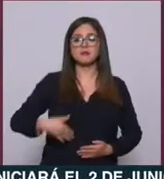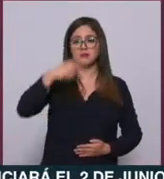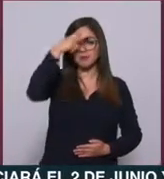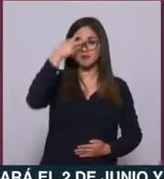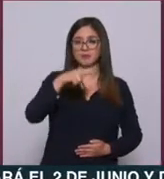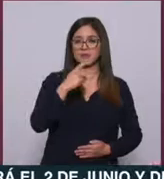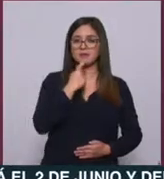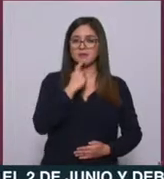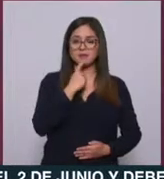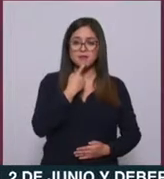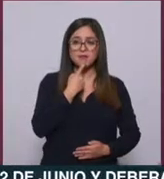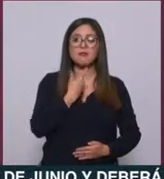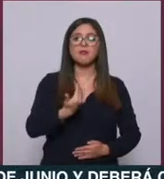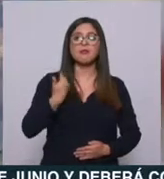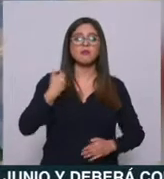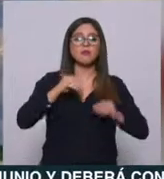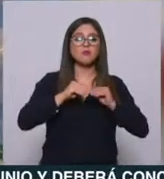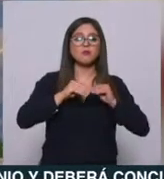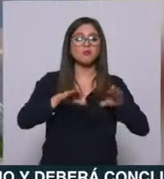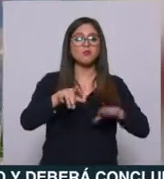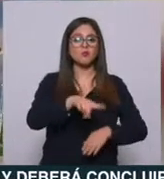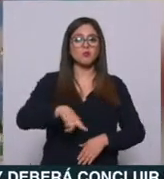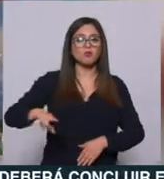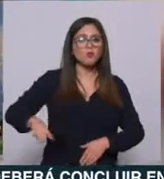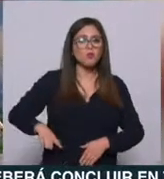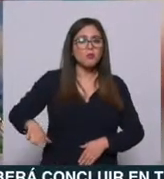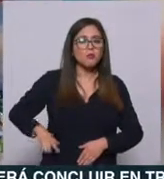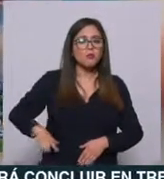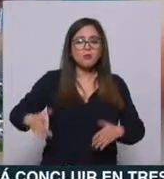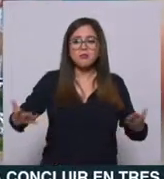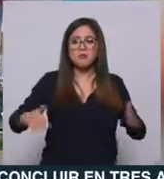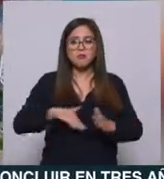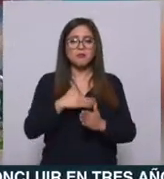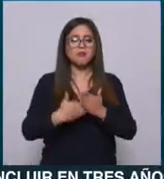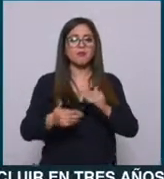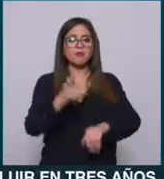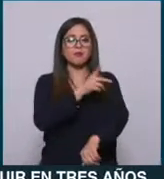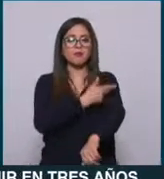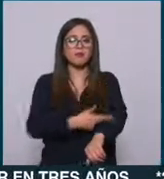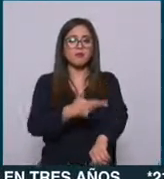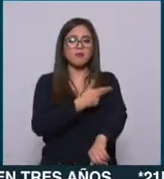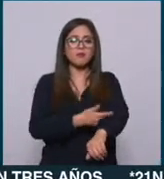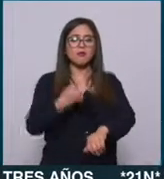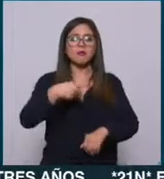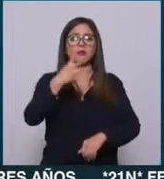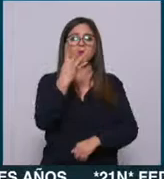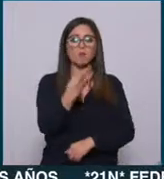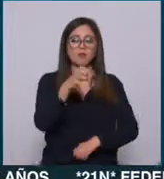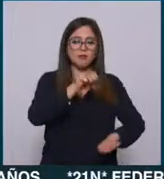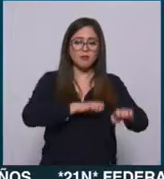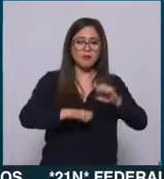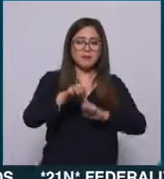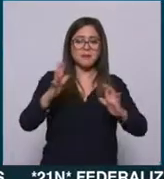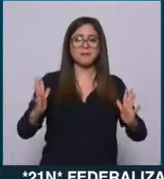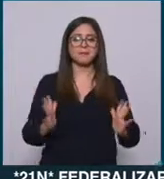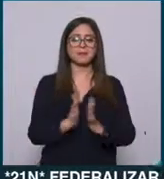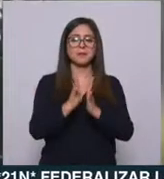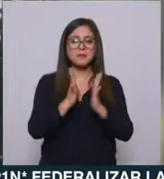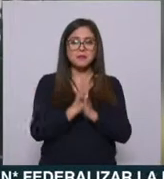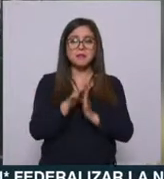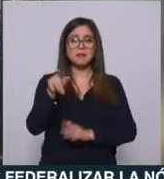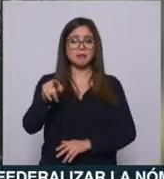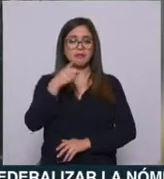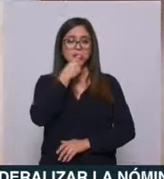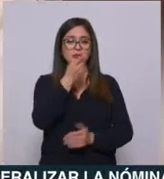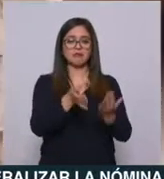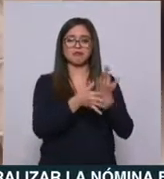Obrador, tras dar a conocer que su gobierno declaró desierta la licitación en la que participarían 4 empresas. Explicó las razones por